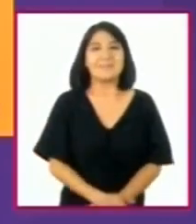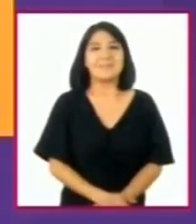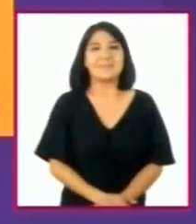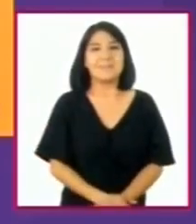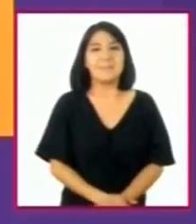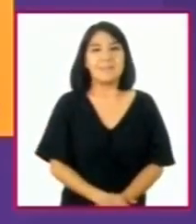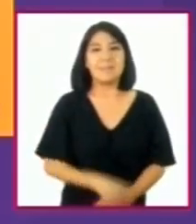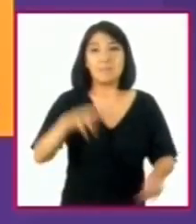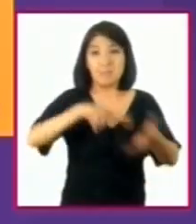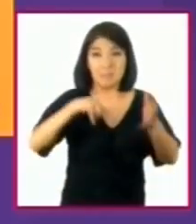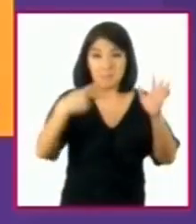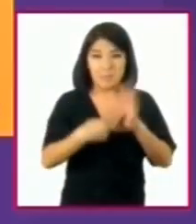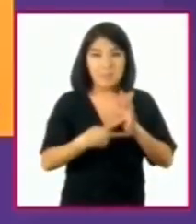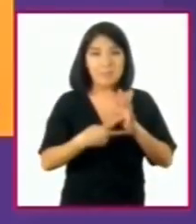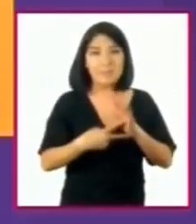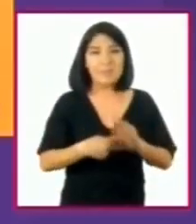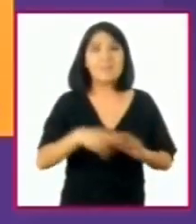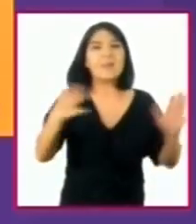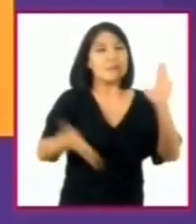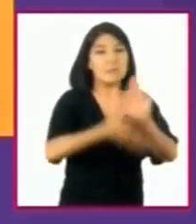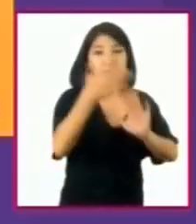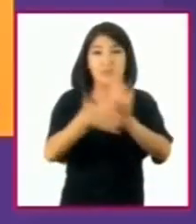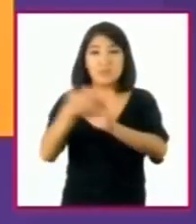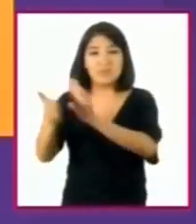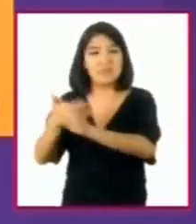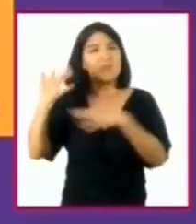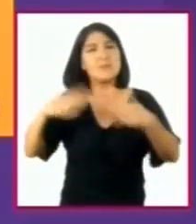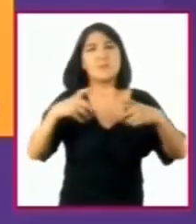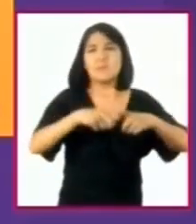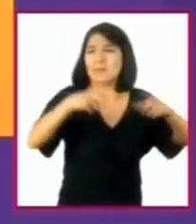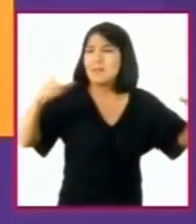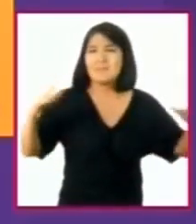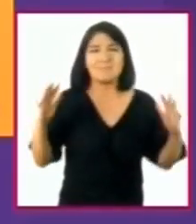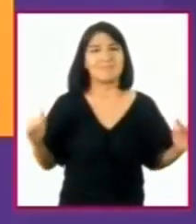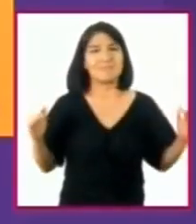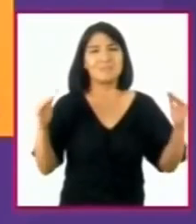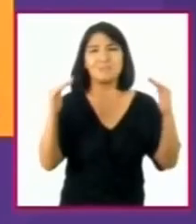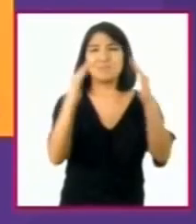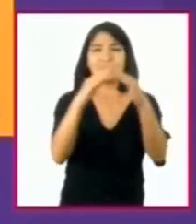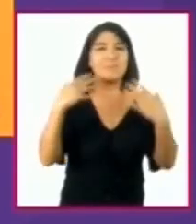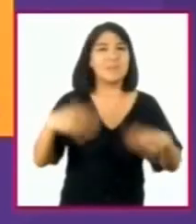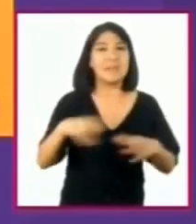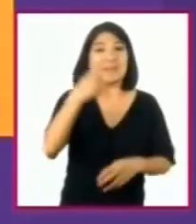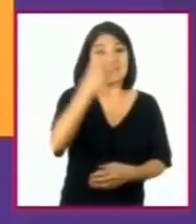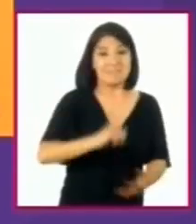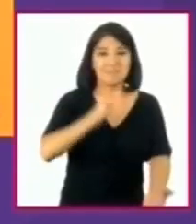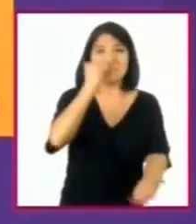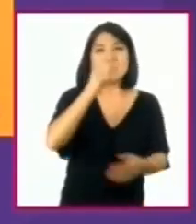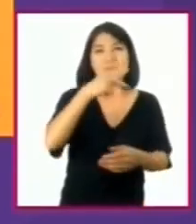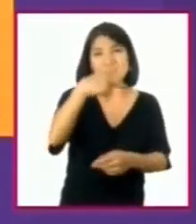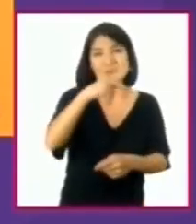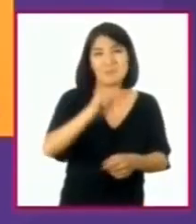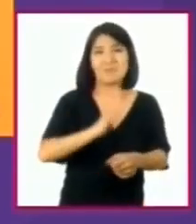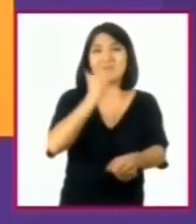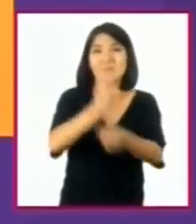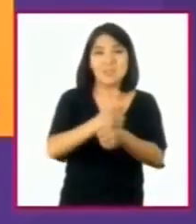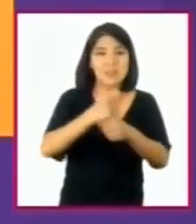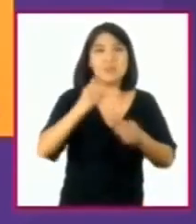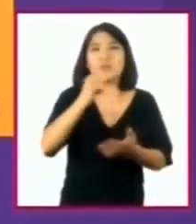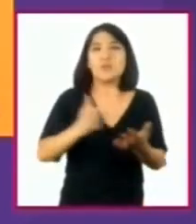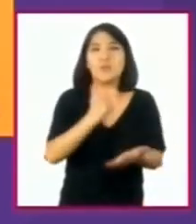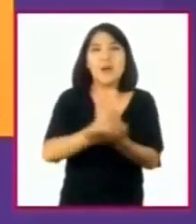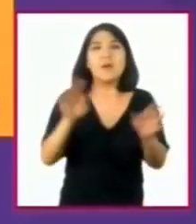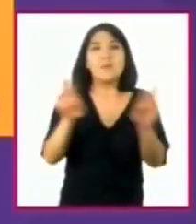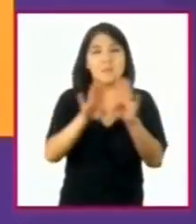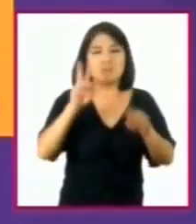En arquitectura, construyeron grandes basamentos piramidales y dieron a sus ciudades un trazo semejante al de